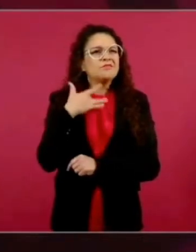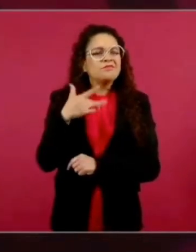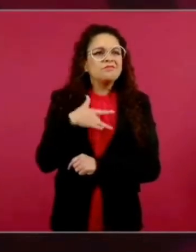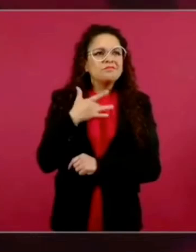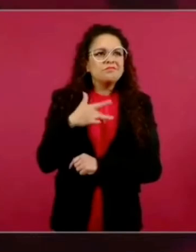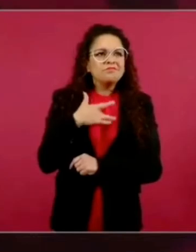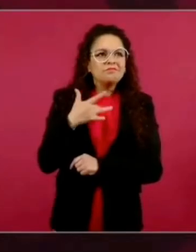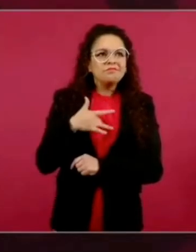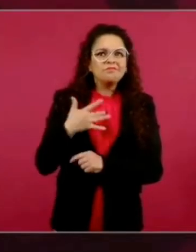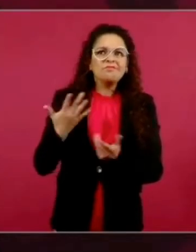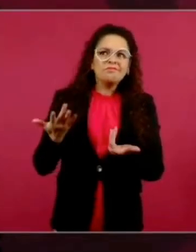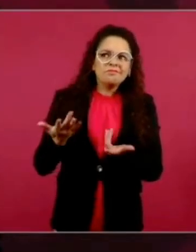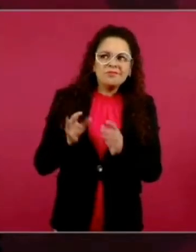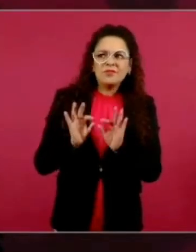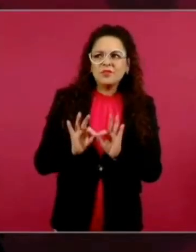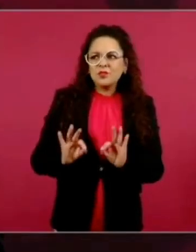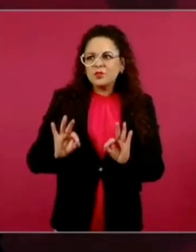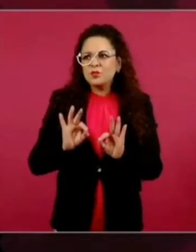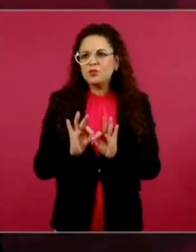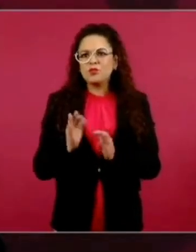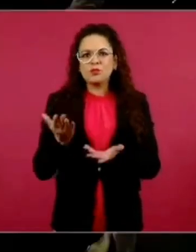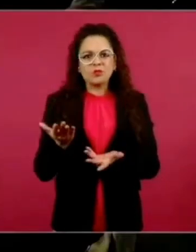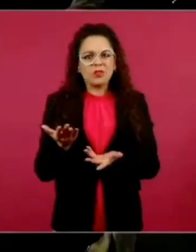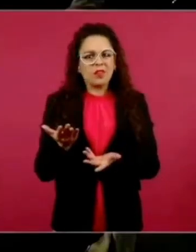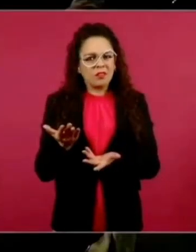la necesidad de la intervención